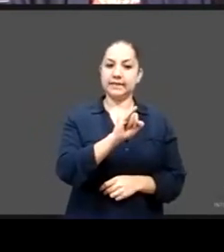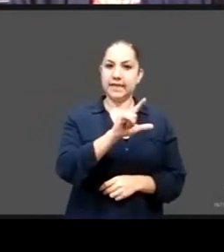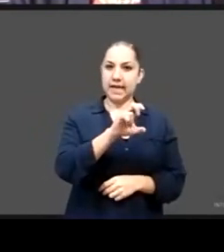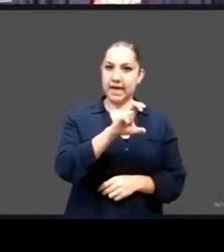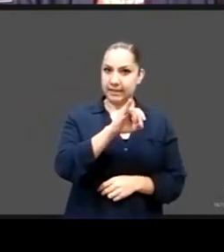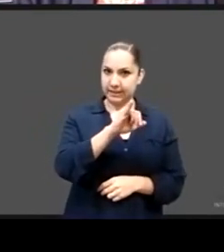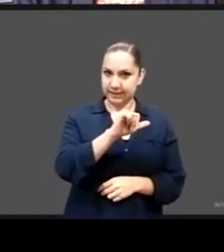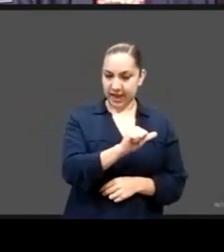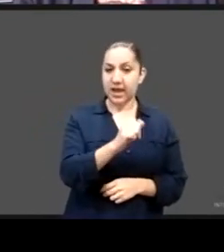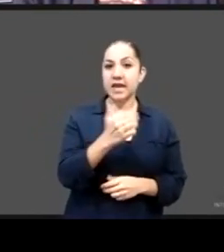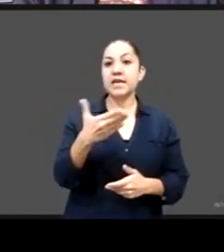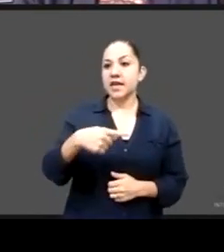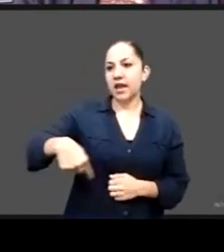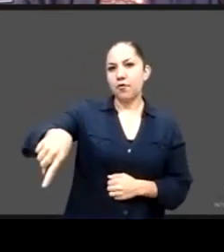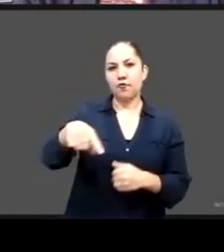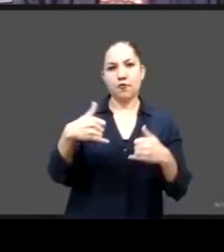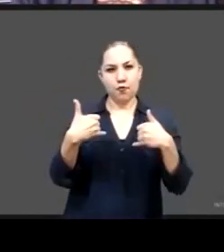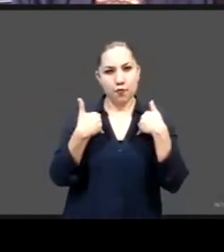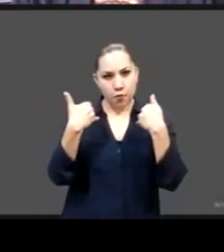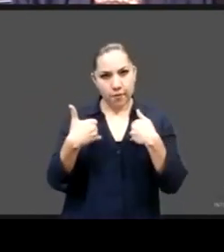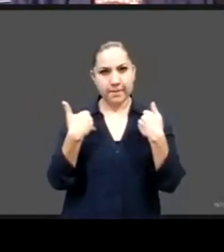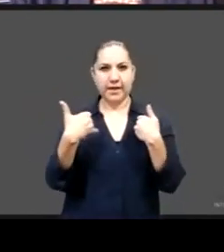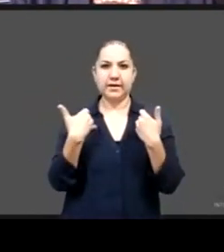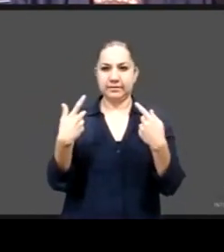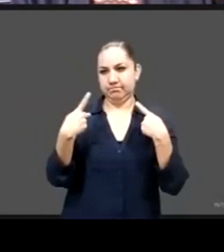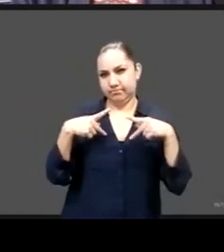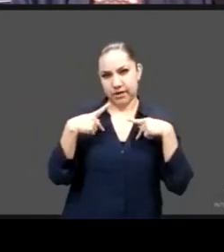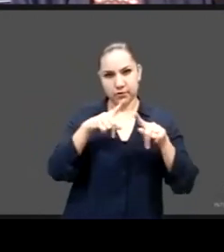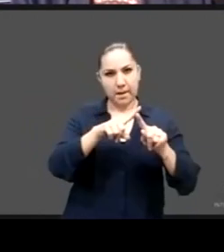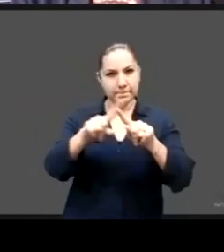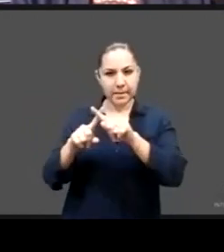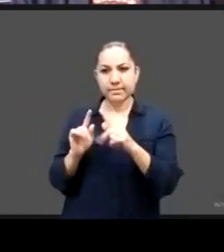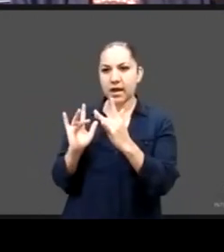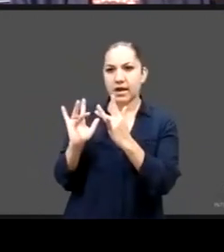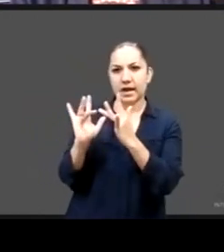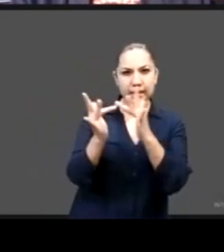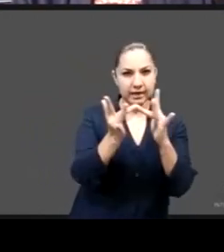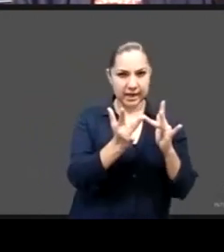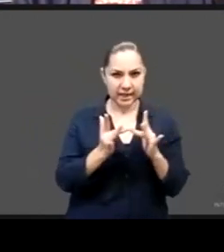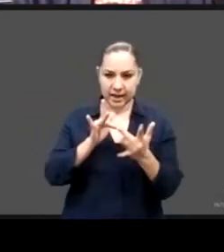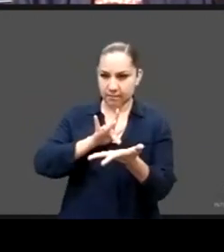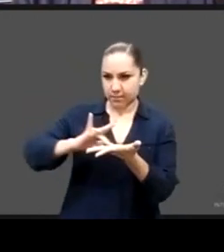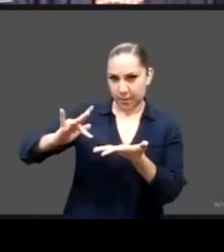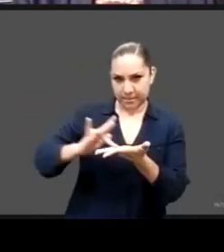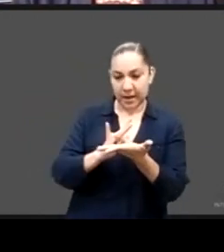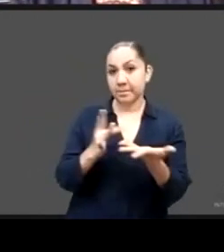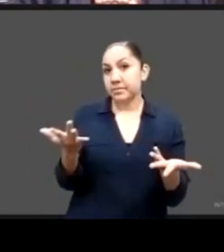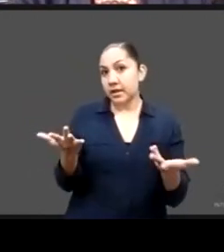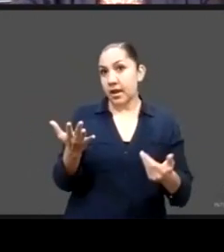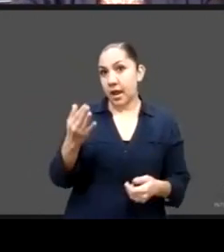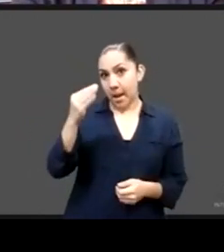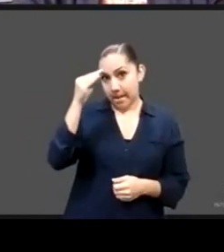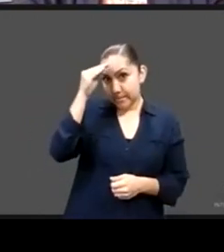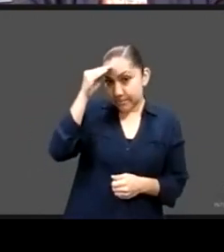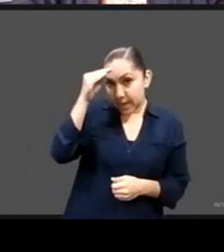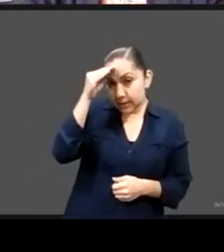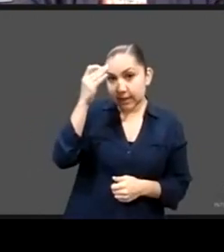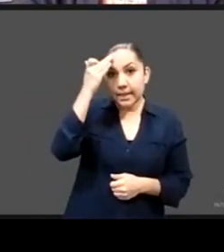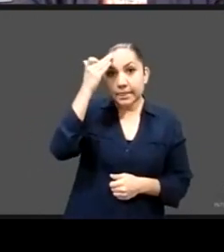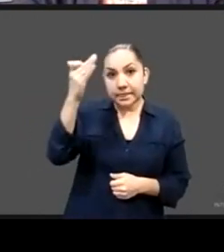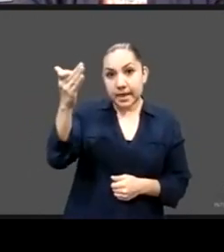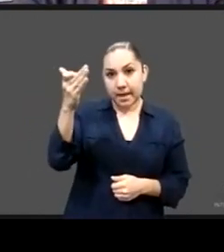adolescentes y jóvenes que pensamos que en la era de la post pandemia podríamos trabajar,